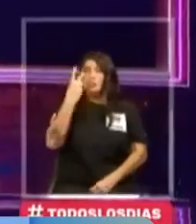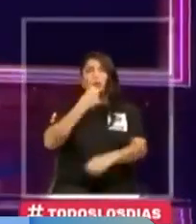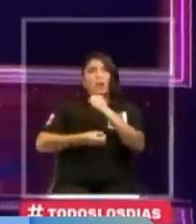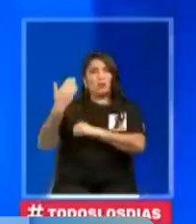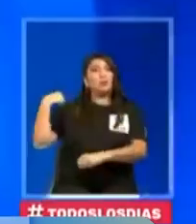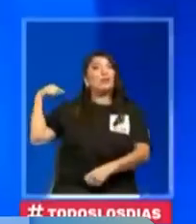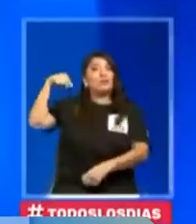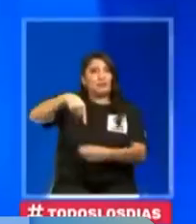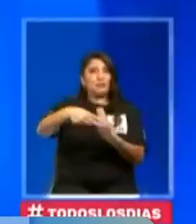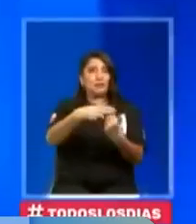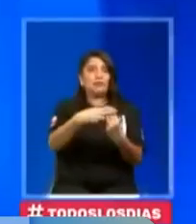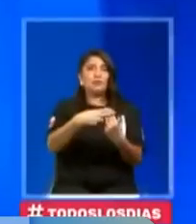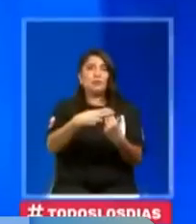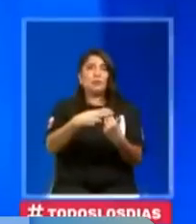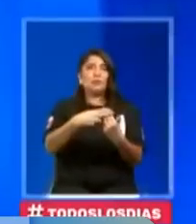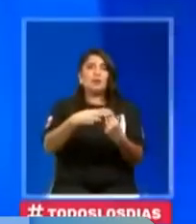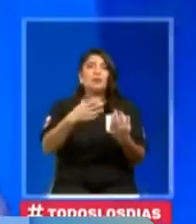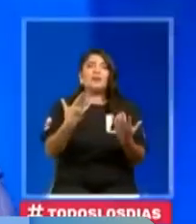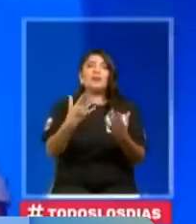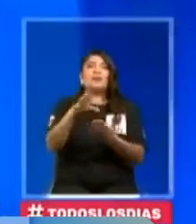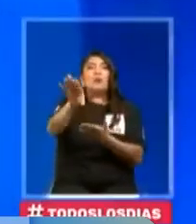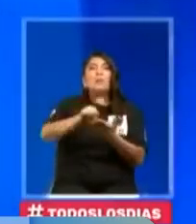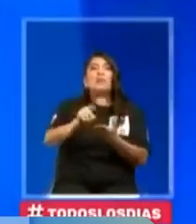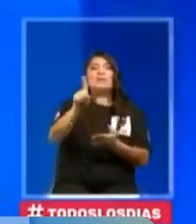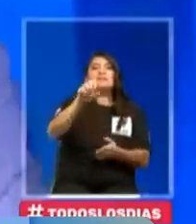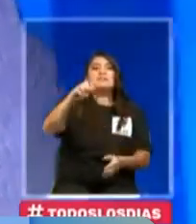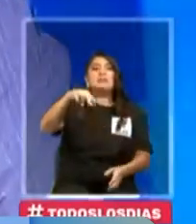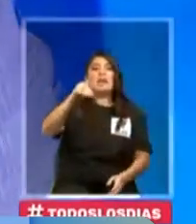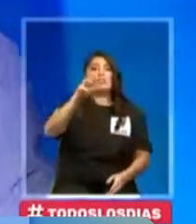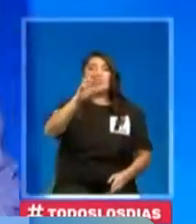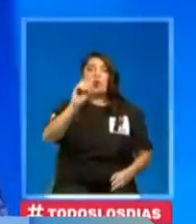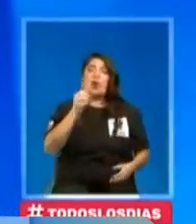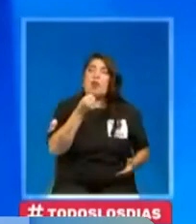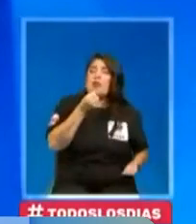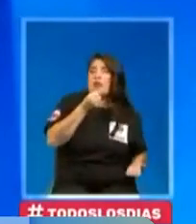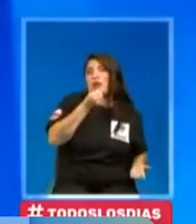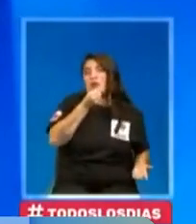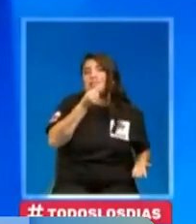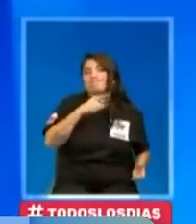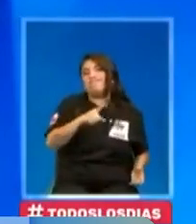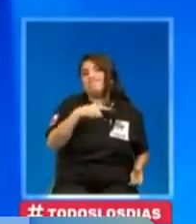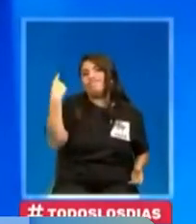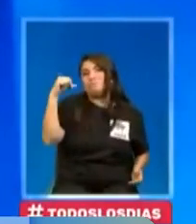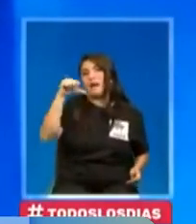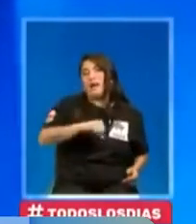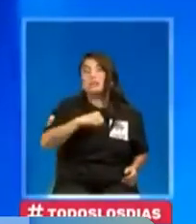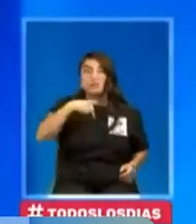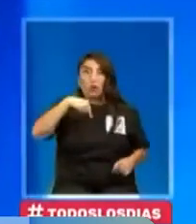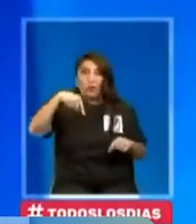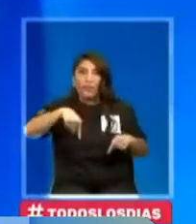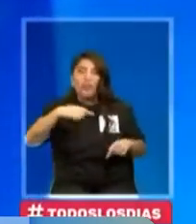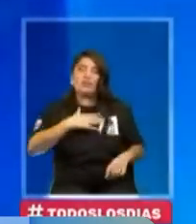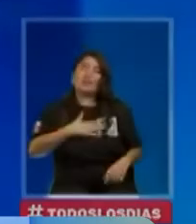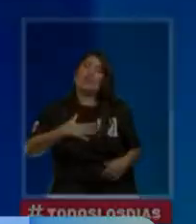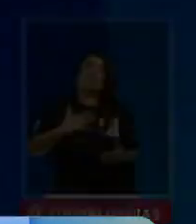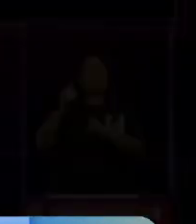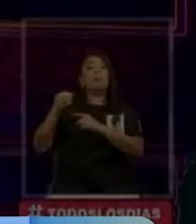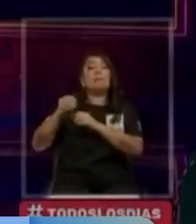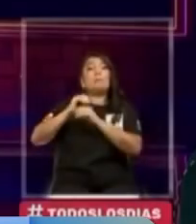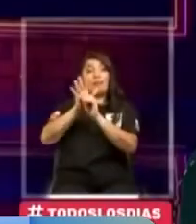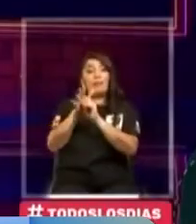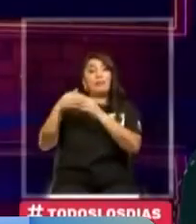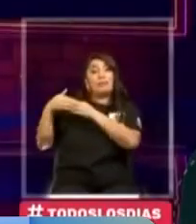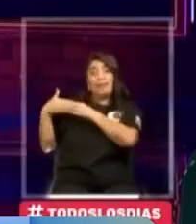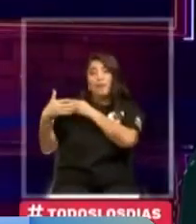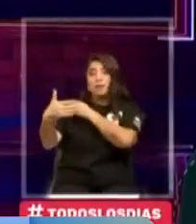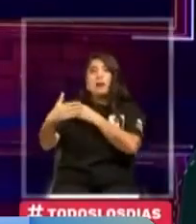Un conocido de la casa es Rodrigo Villegas. Triunfó el año 2017 y ahora regresa por más a la Quinta Vergara. Les